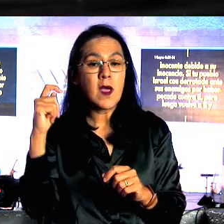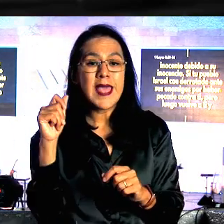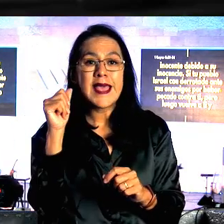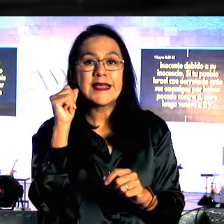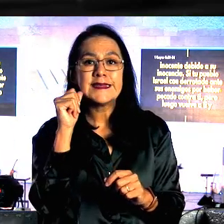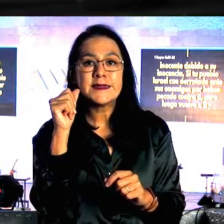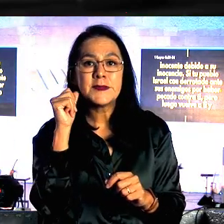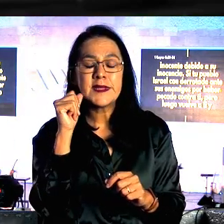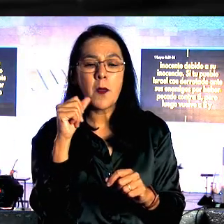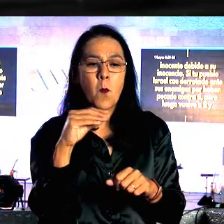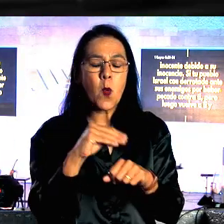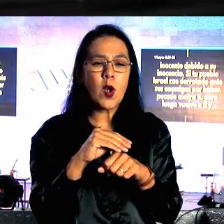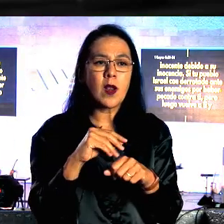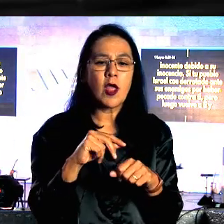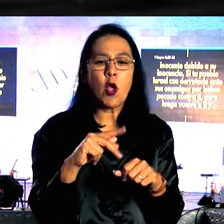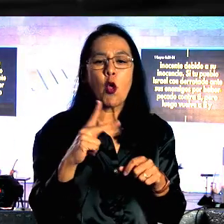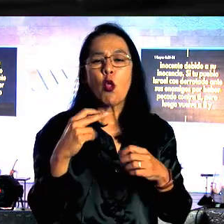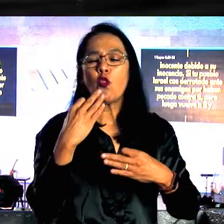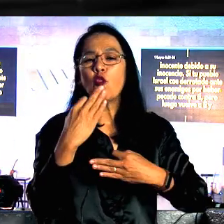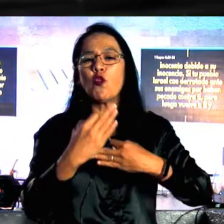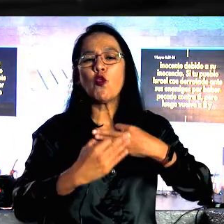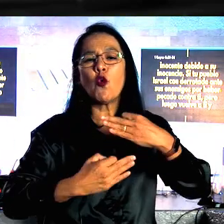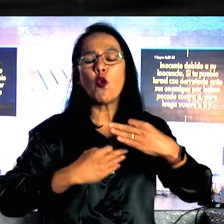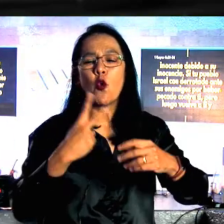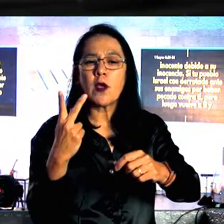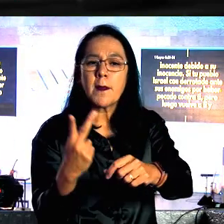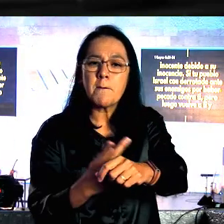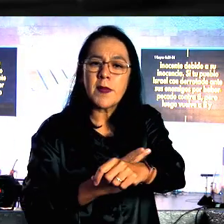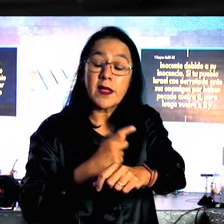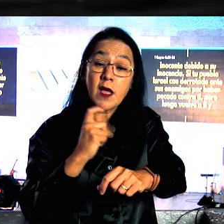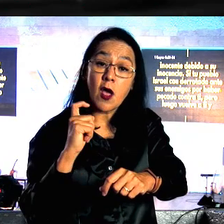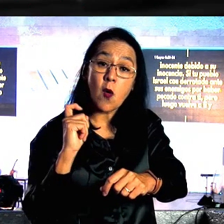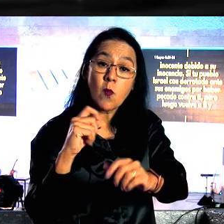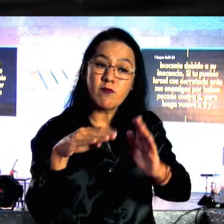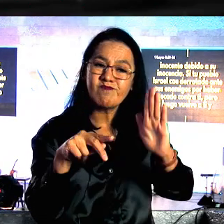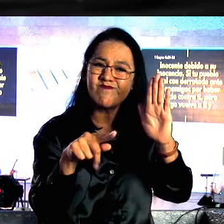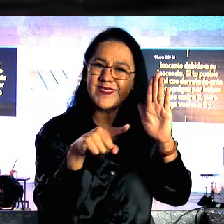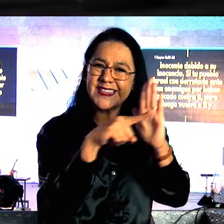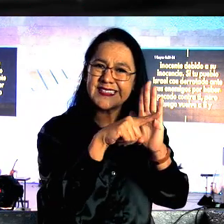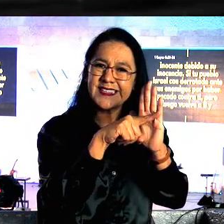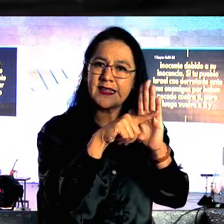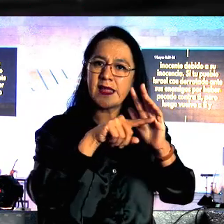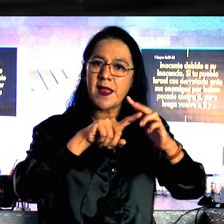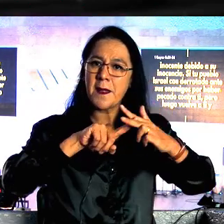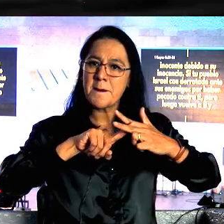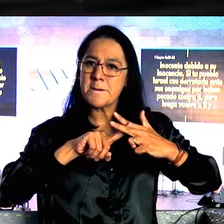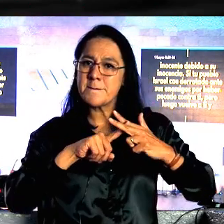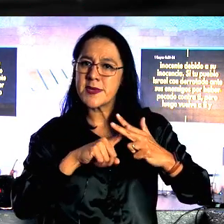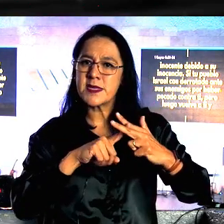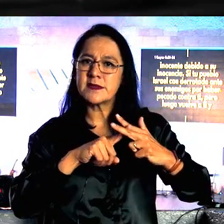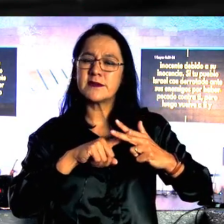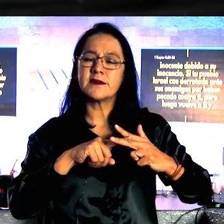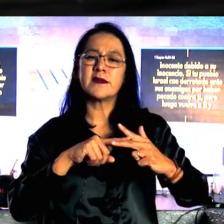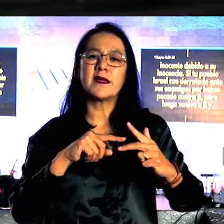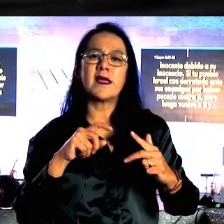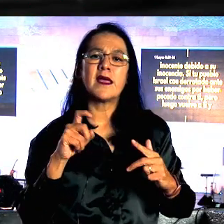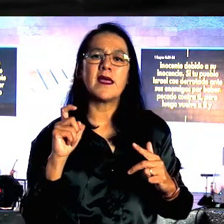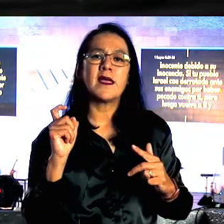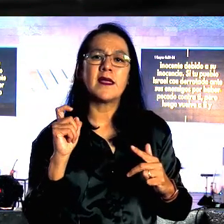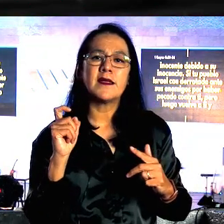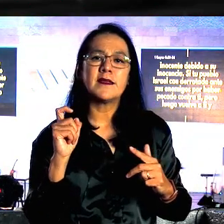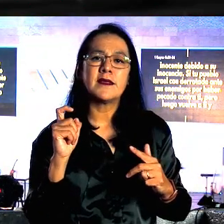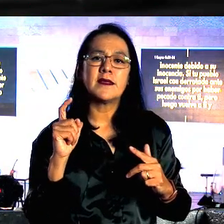consecuencias negativas en nuestra vida tienen un origen y ese origen ¿cómo se llama?